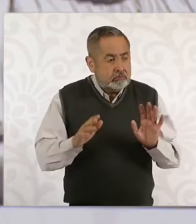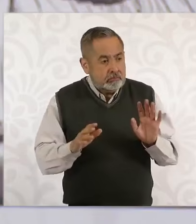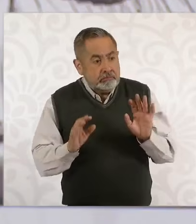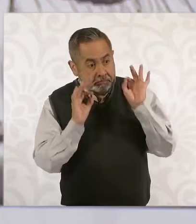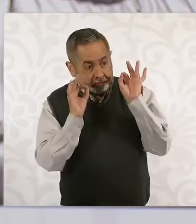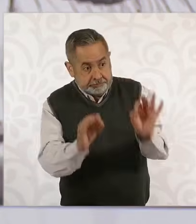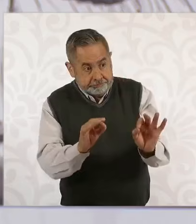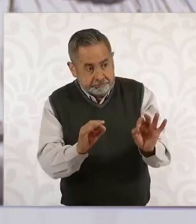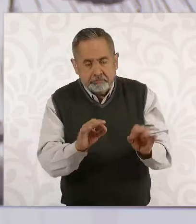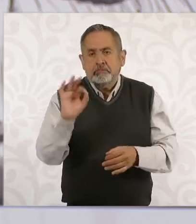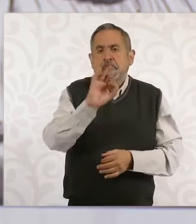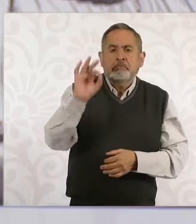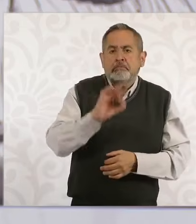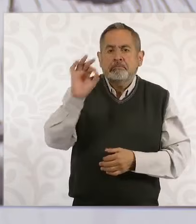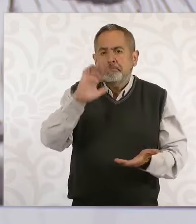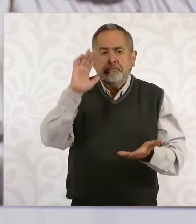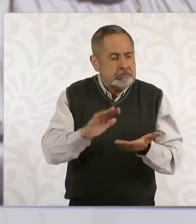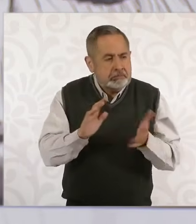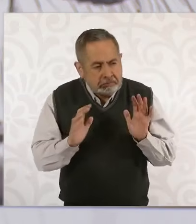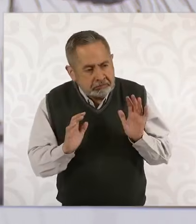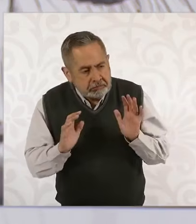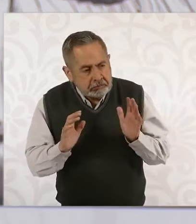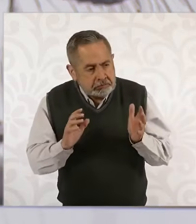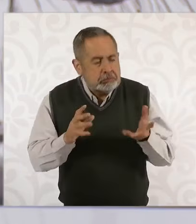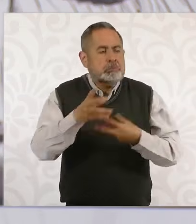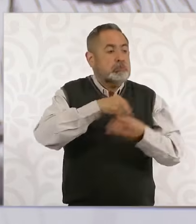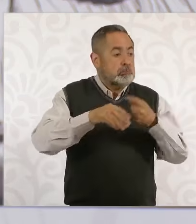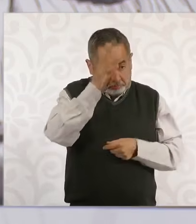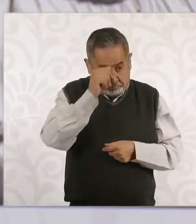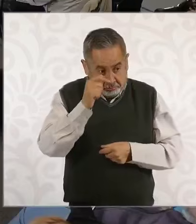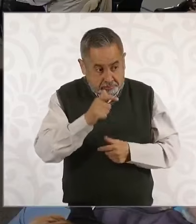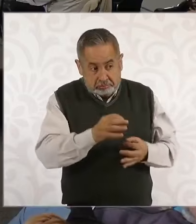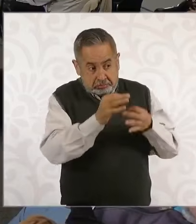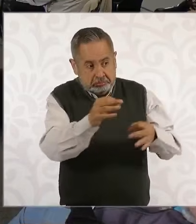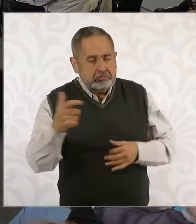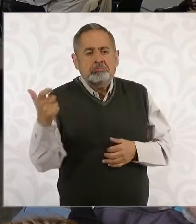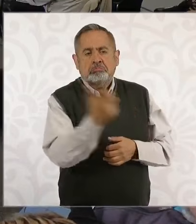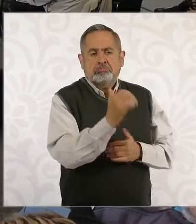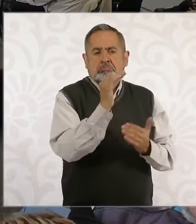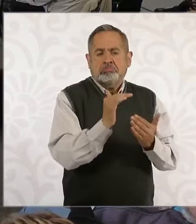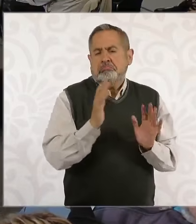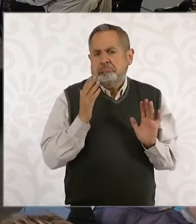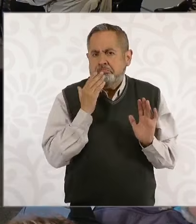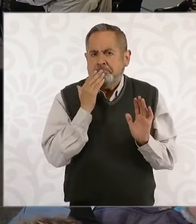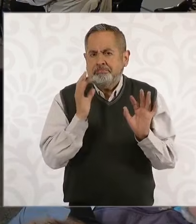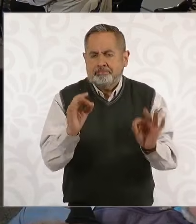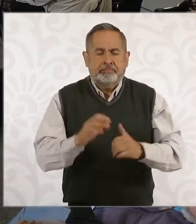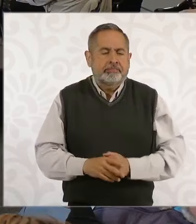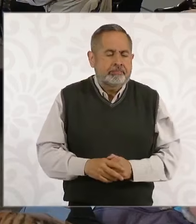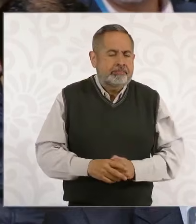en términos de las tasas de interés, en toda la renegociación de la deuda. Bien, presidenta, también otro tema relacionado con